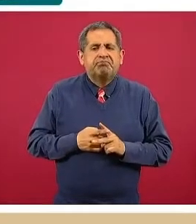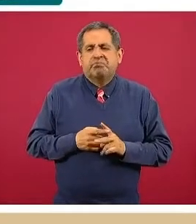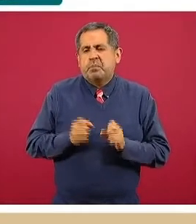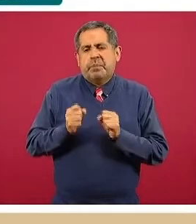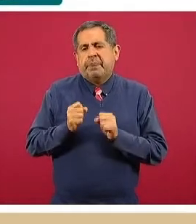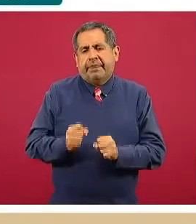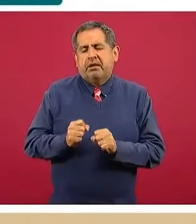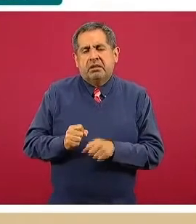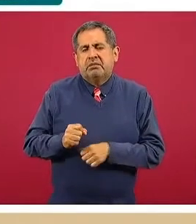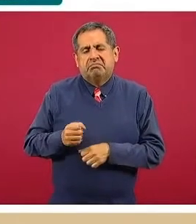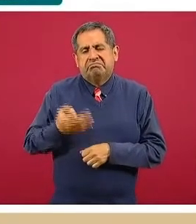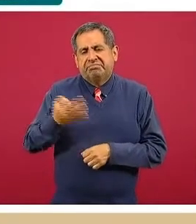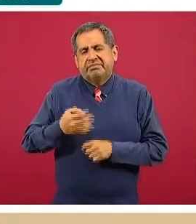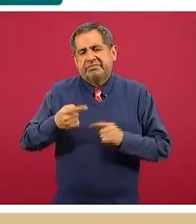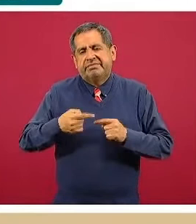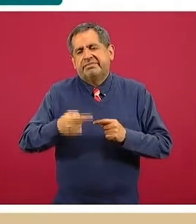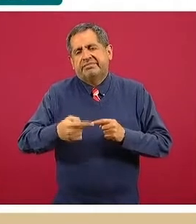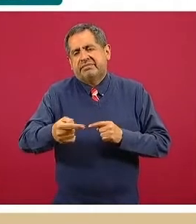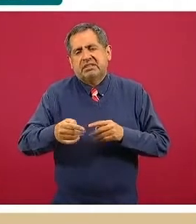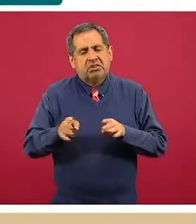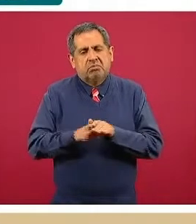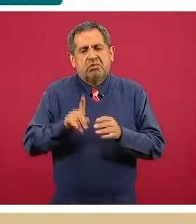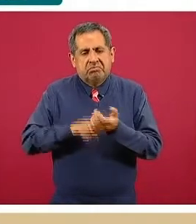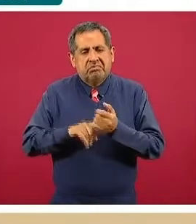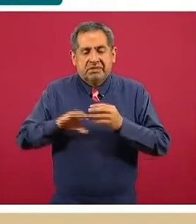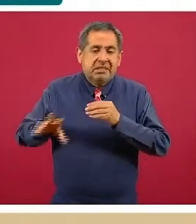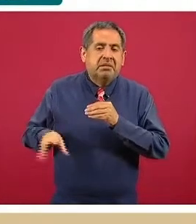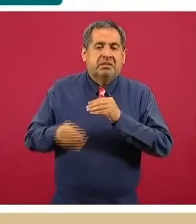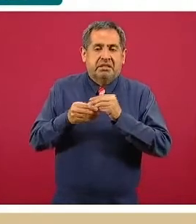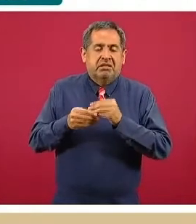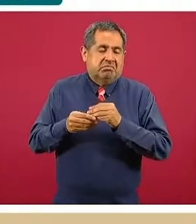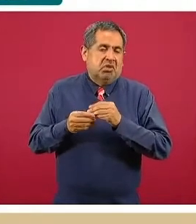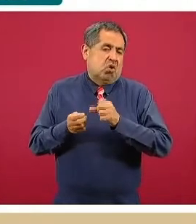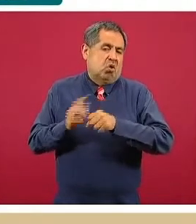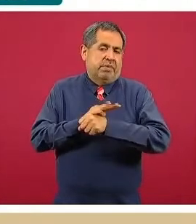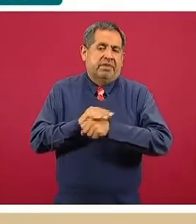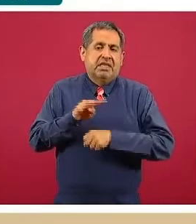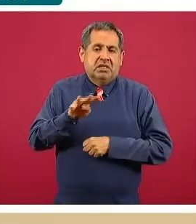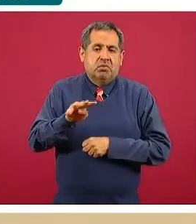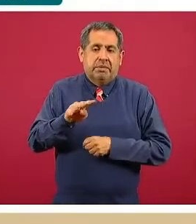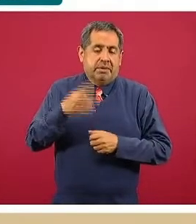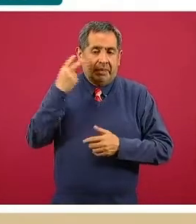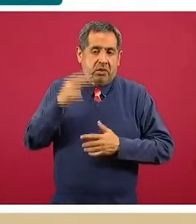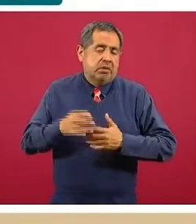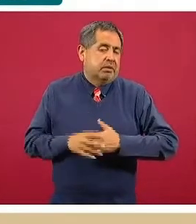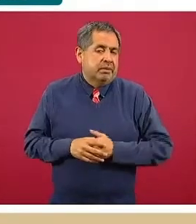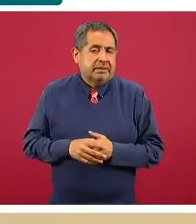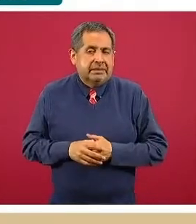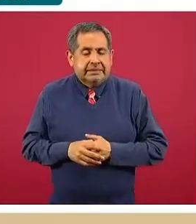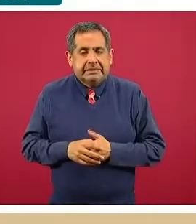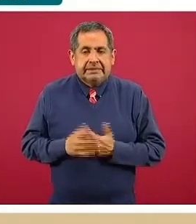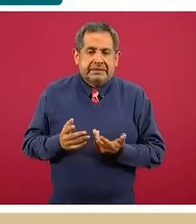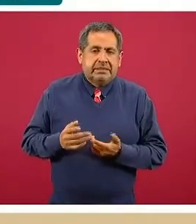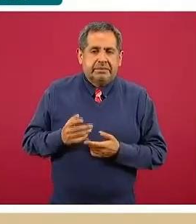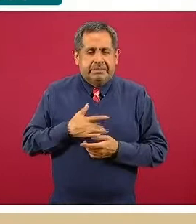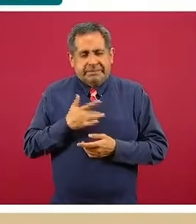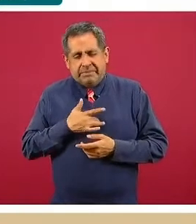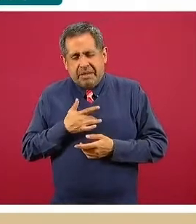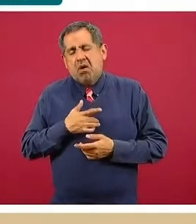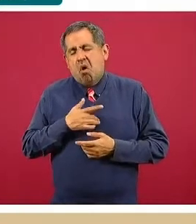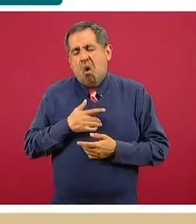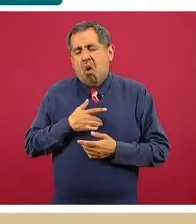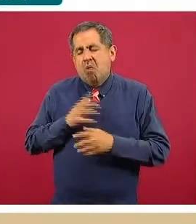ya confirmados y por lo tanto casos acumulados de COVID-19 en México. Por eso les decimos estimados,